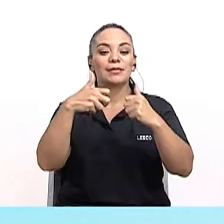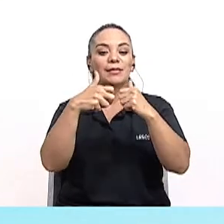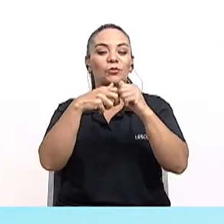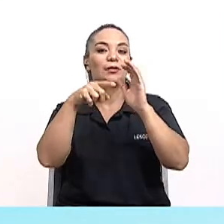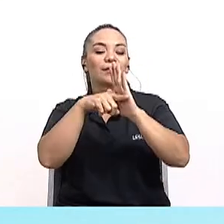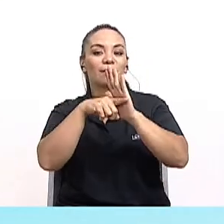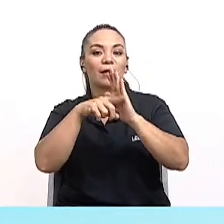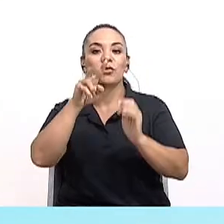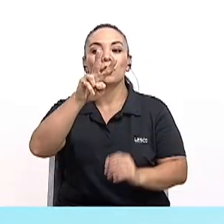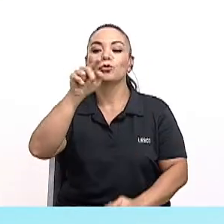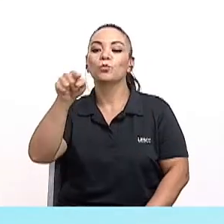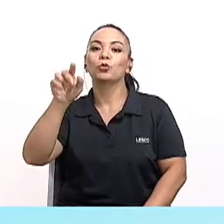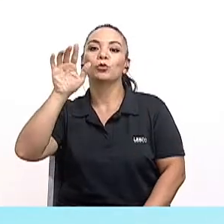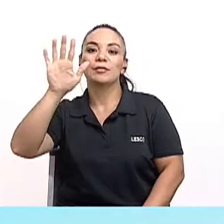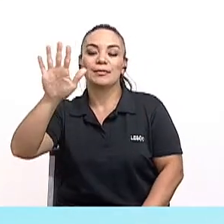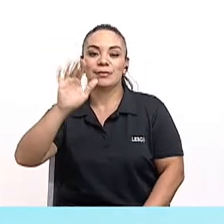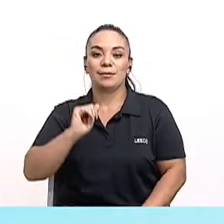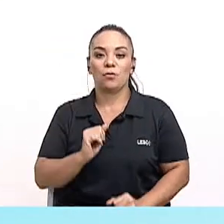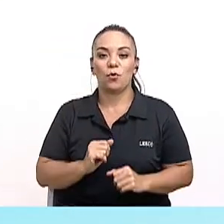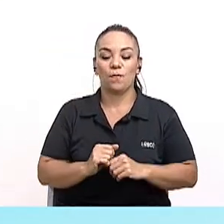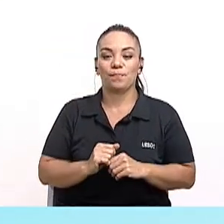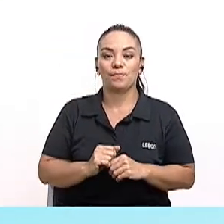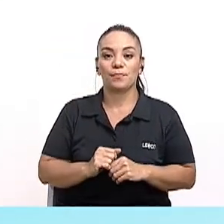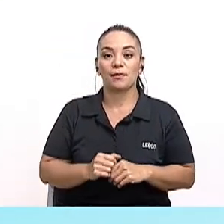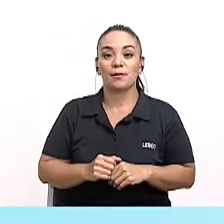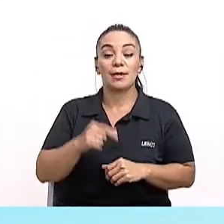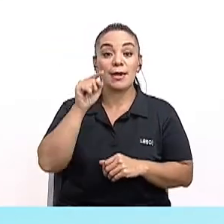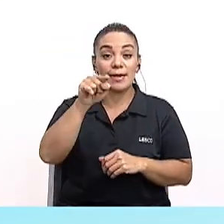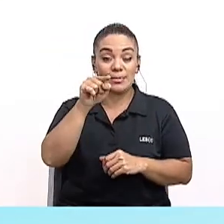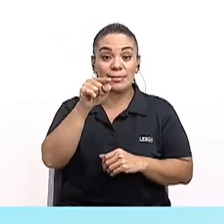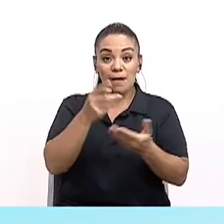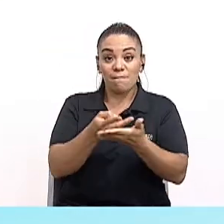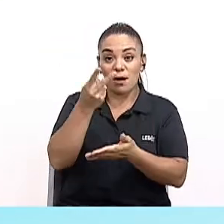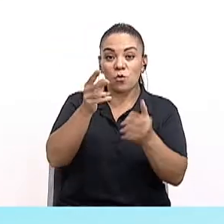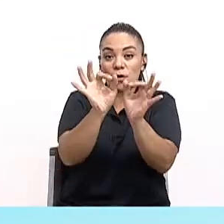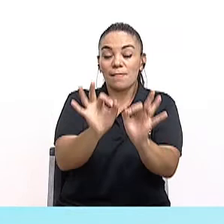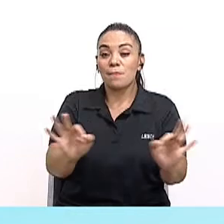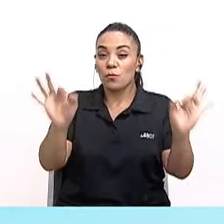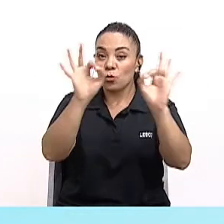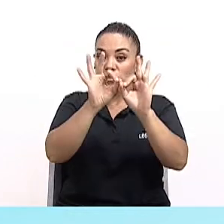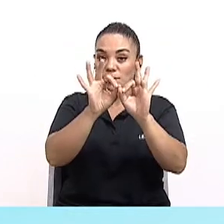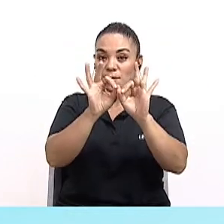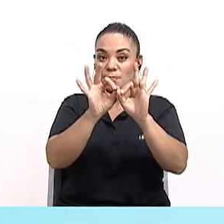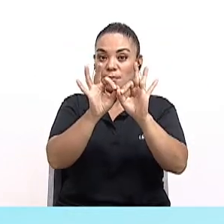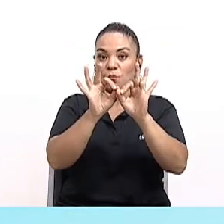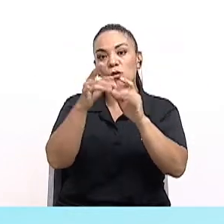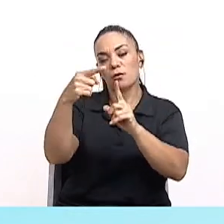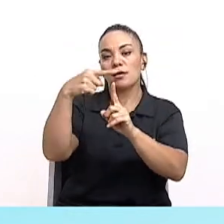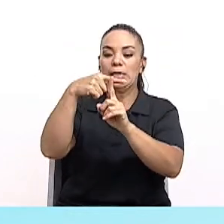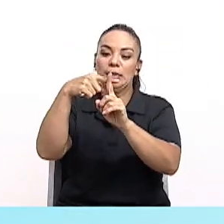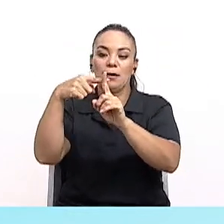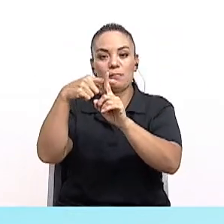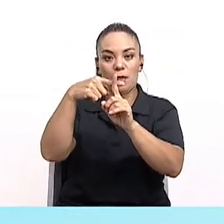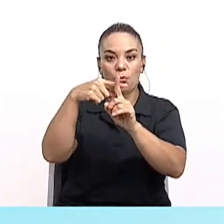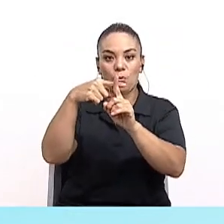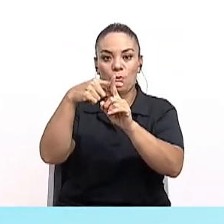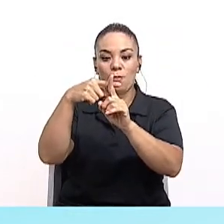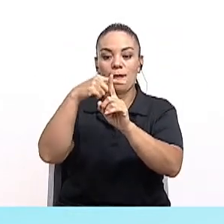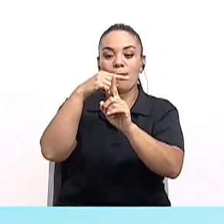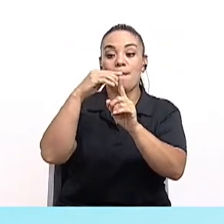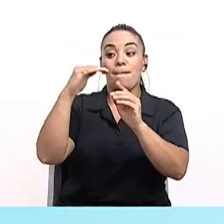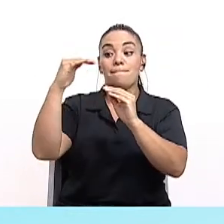de 2.5 y resulta que este valor es muy importante porque está intermedio entre los valores mínimos